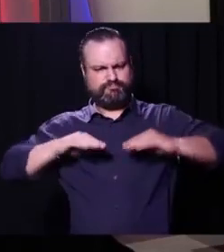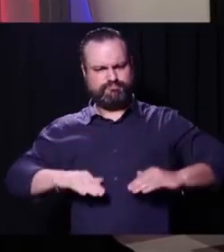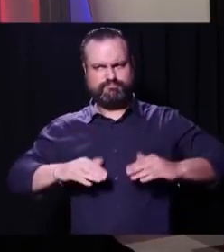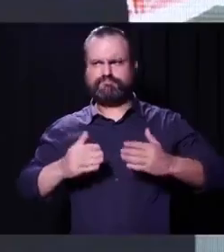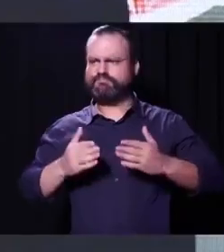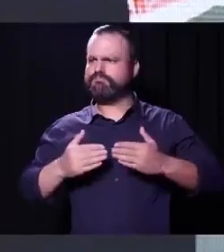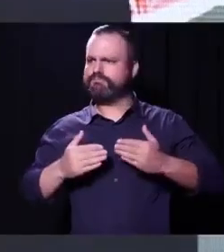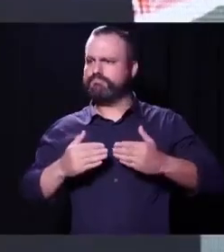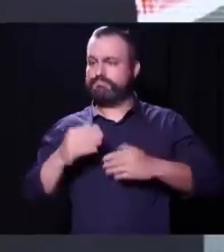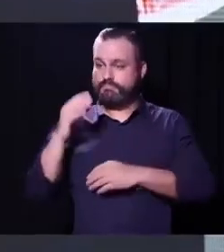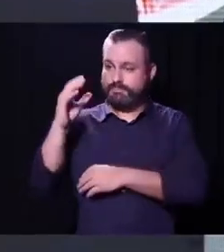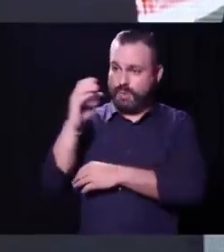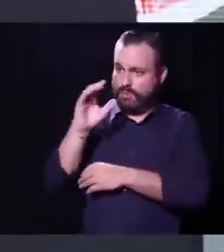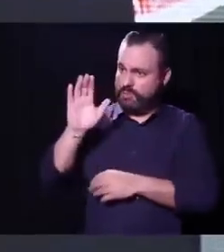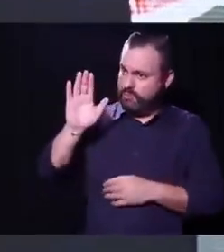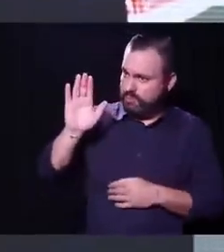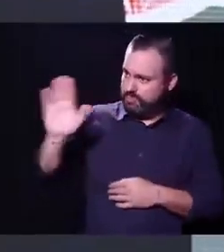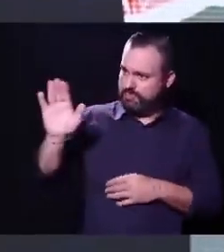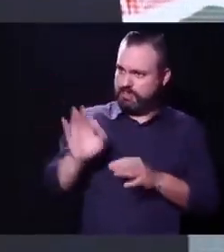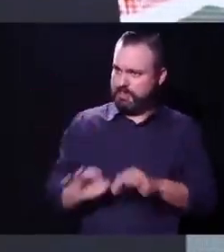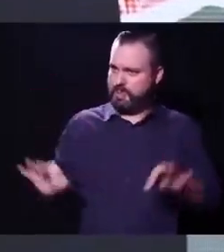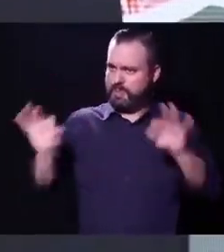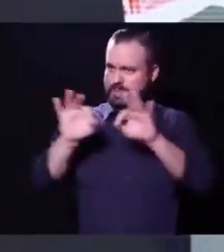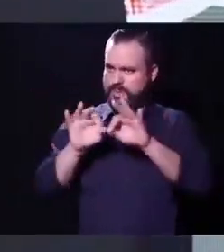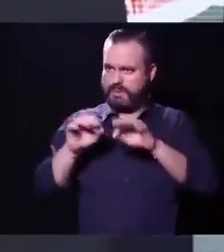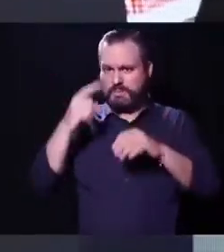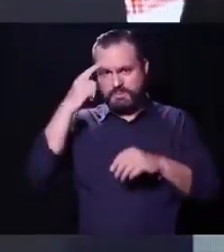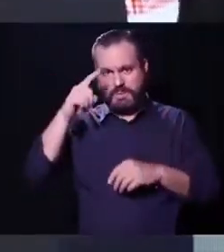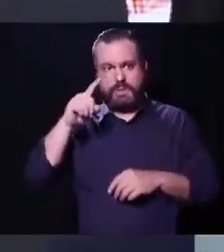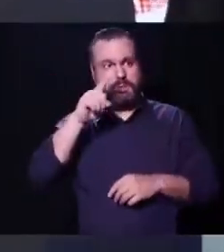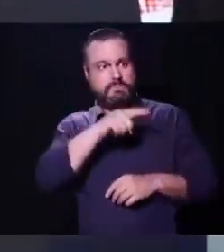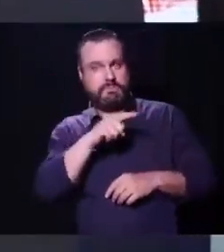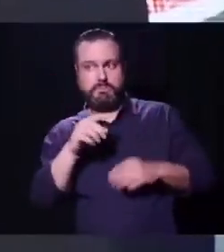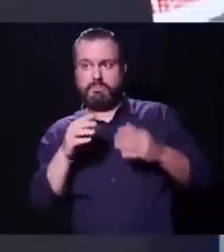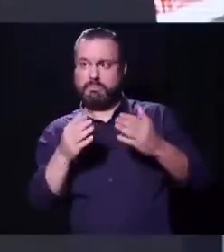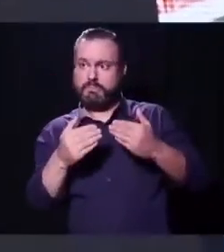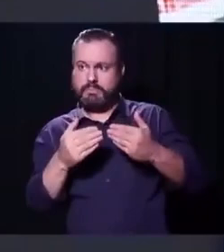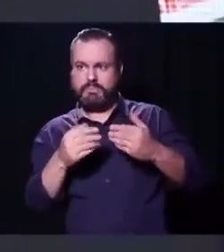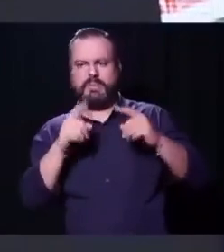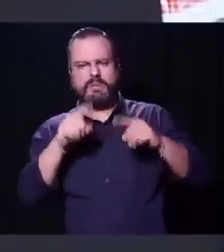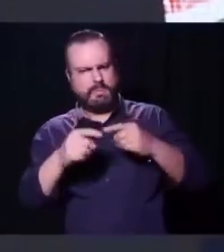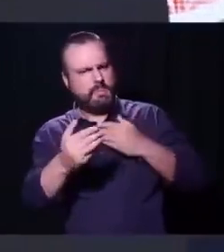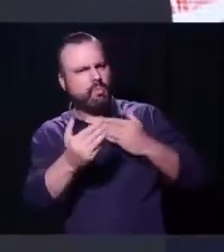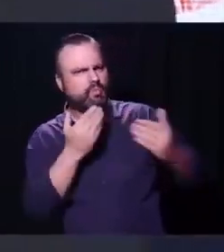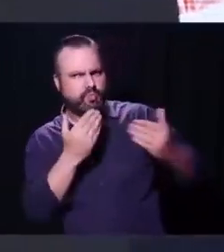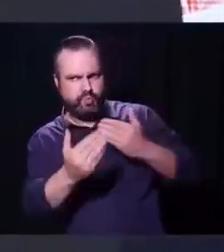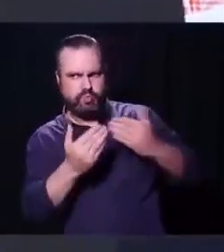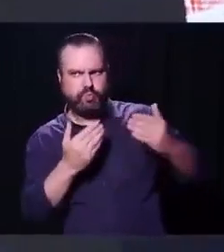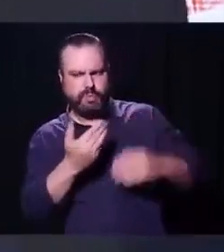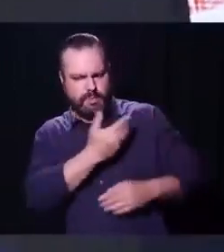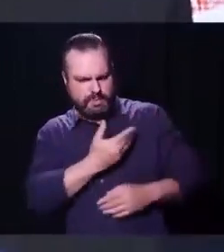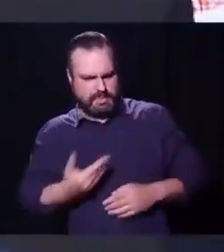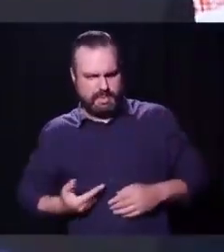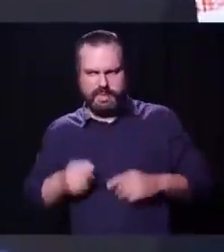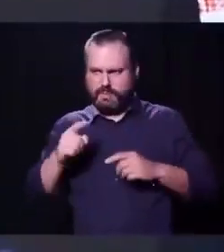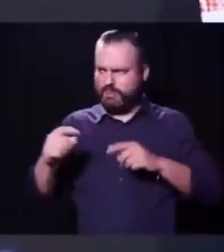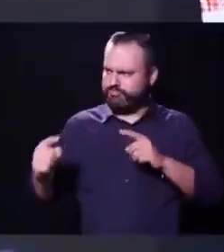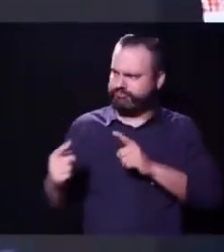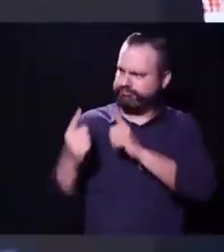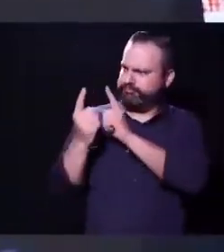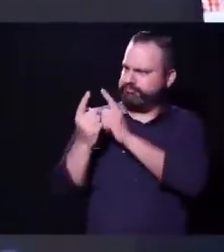un país muy importante con Panamá, es un tema que tenemos que conversar de presidente a presidente. O sea, cara a cara, cuatro.